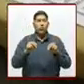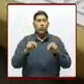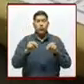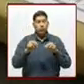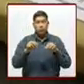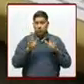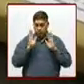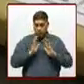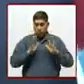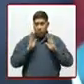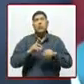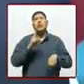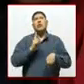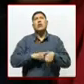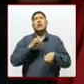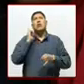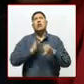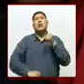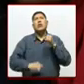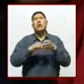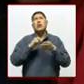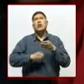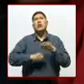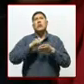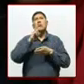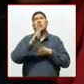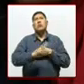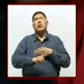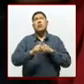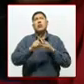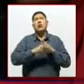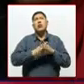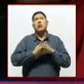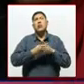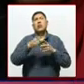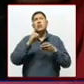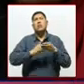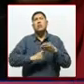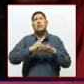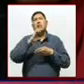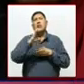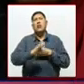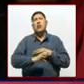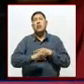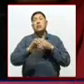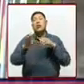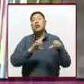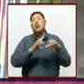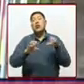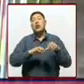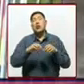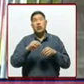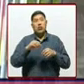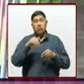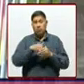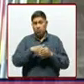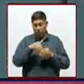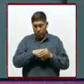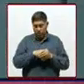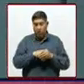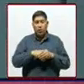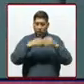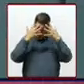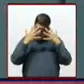tiempo y que a finales de noviembre, comienzos de diciembre máximo, ya estarían realizándose las elecciones. Me ha comentado de